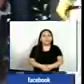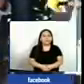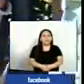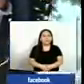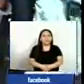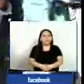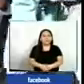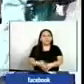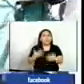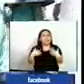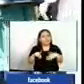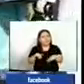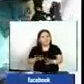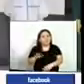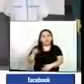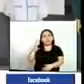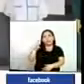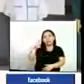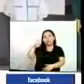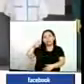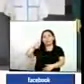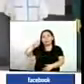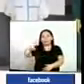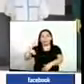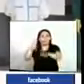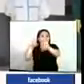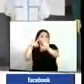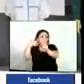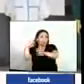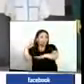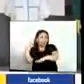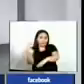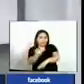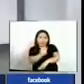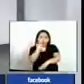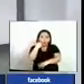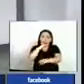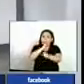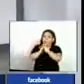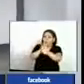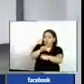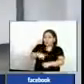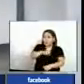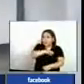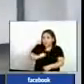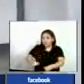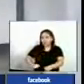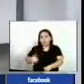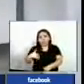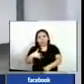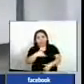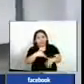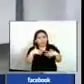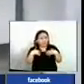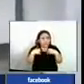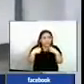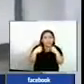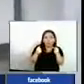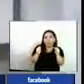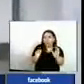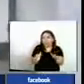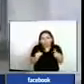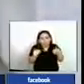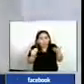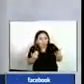Con más de 10.600 casos de COVID-19 en El Salvador, el ministro de Salud afirmó que no se cumplen las